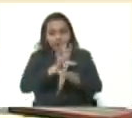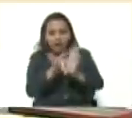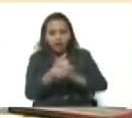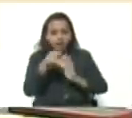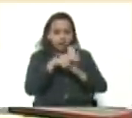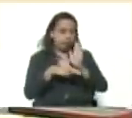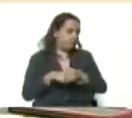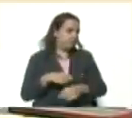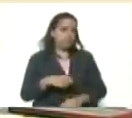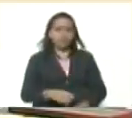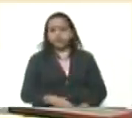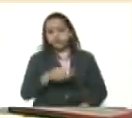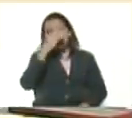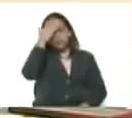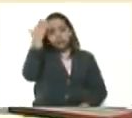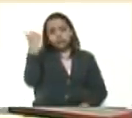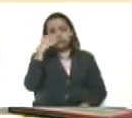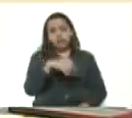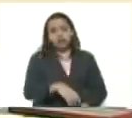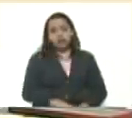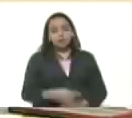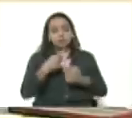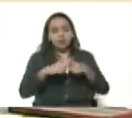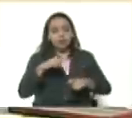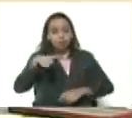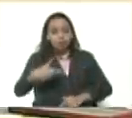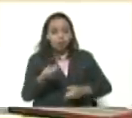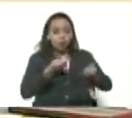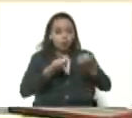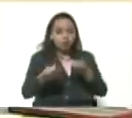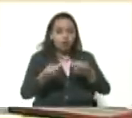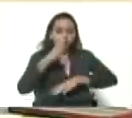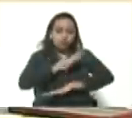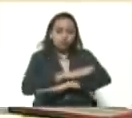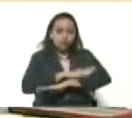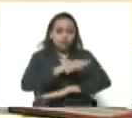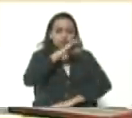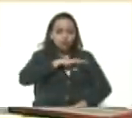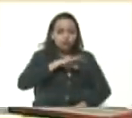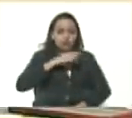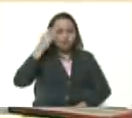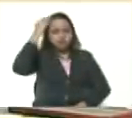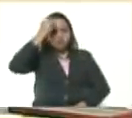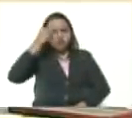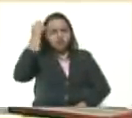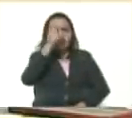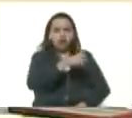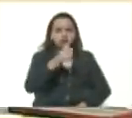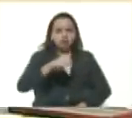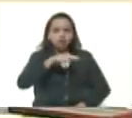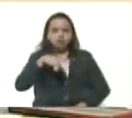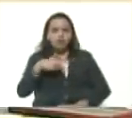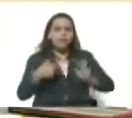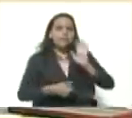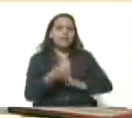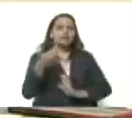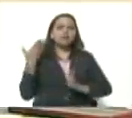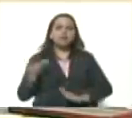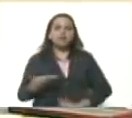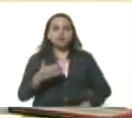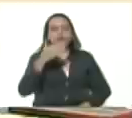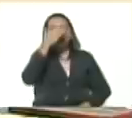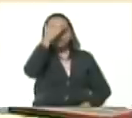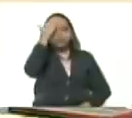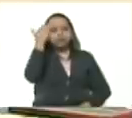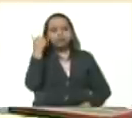podemos controlarlo con la disciplina social, con la conciencia de cada uno de nosotros. Es lo más importante para el